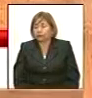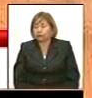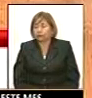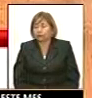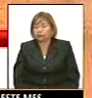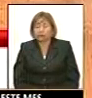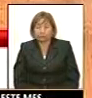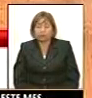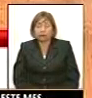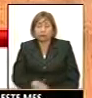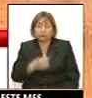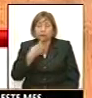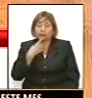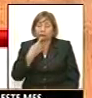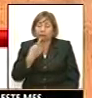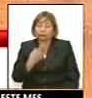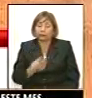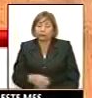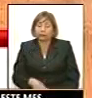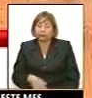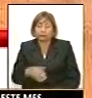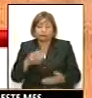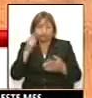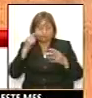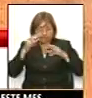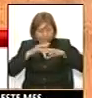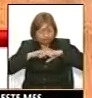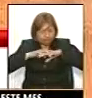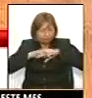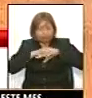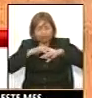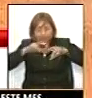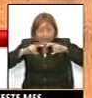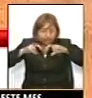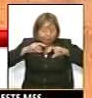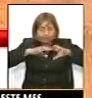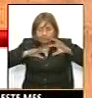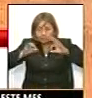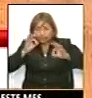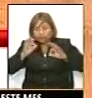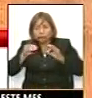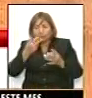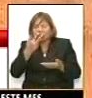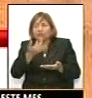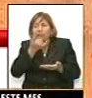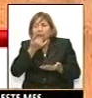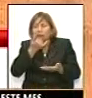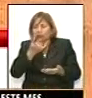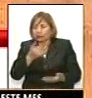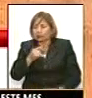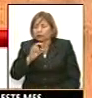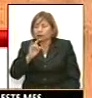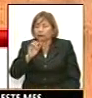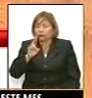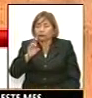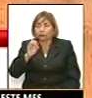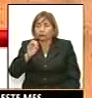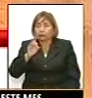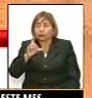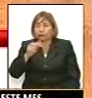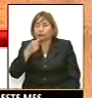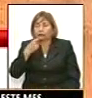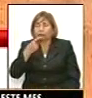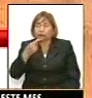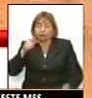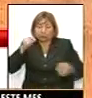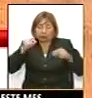Entonces creo que eso debe ser analizado. Yo coincido con los colegas, con Úrsula, por ejemplo, que dice